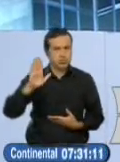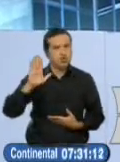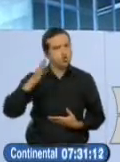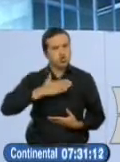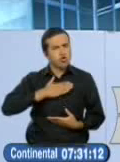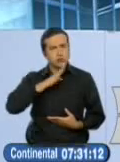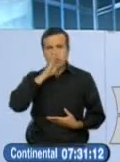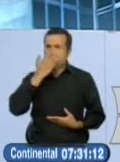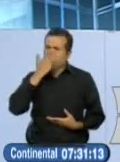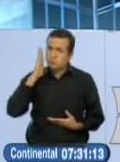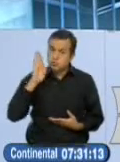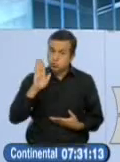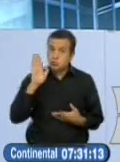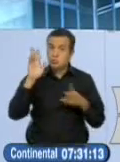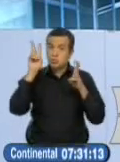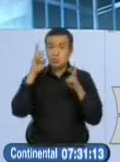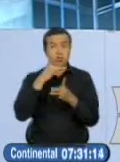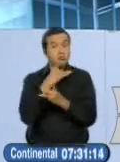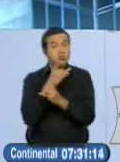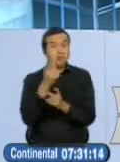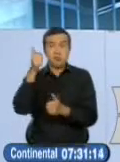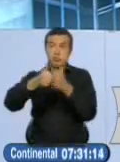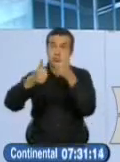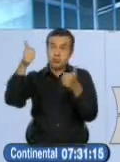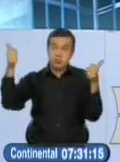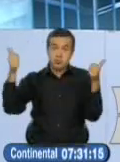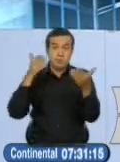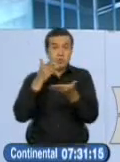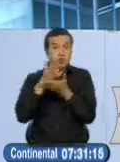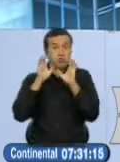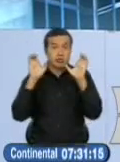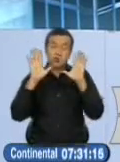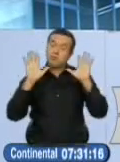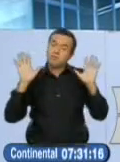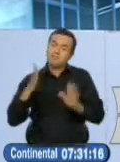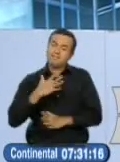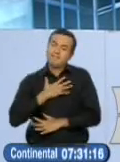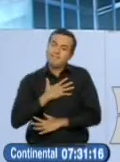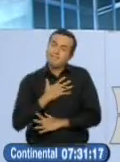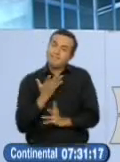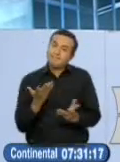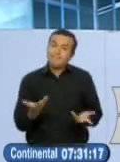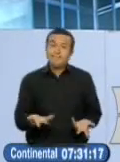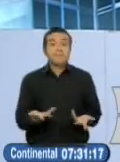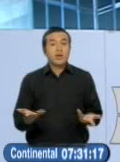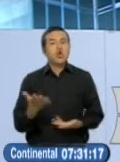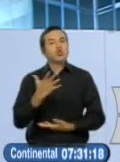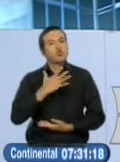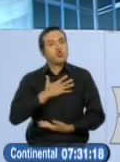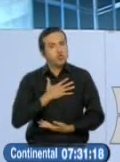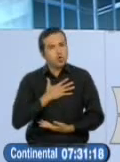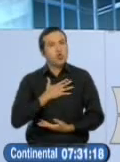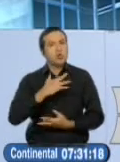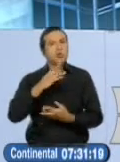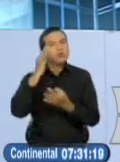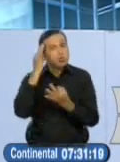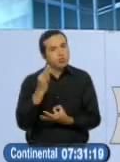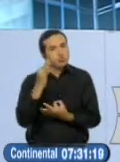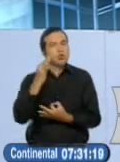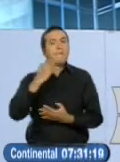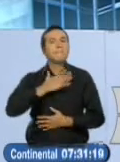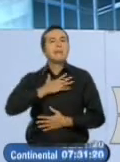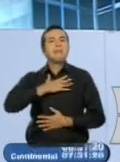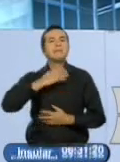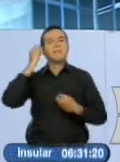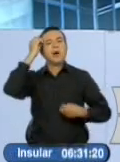frontal. Si esto no le gusta a las autoridades del medio, lo siento mucho, pero yo respondo a mis